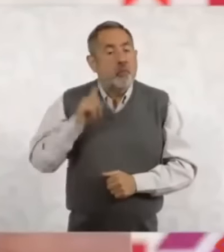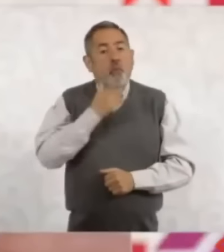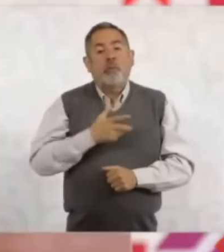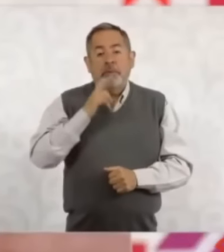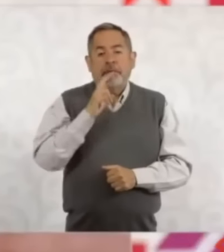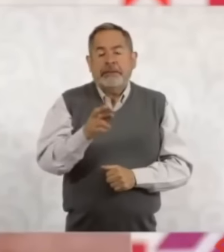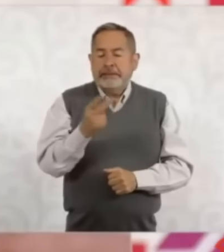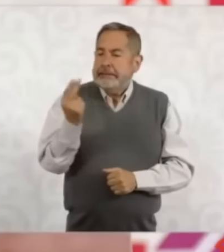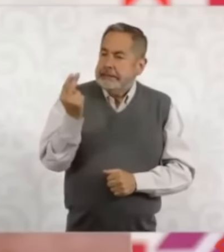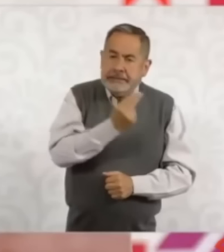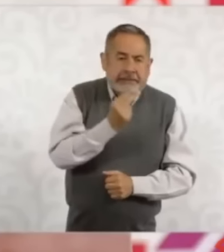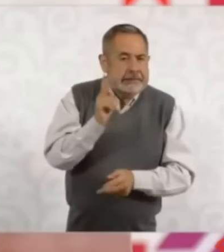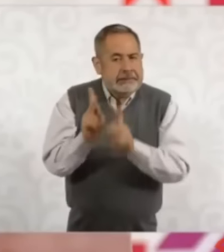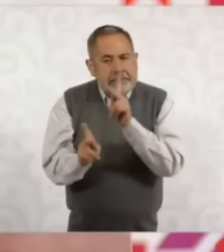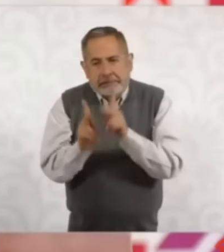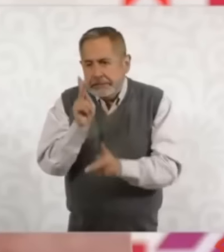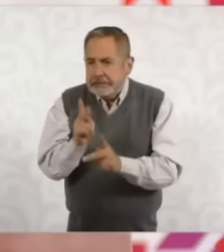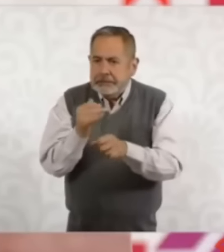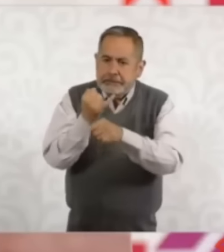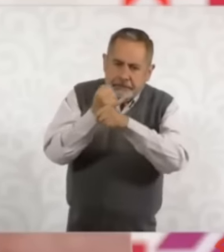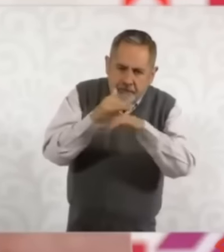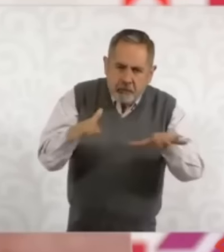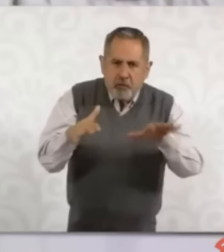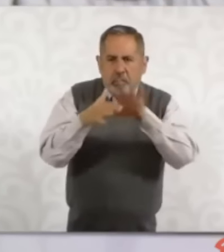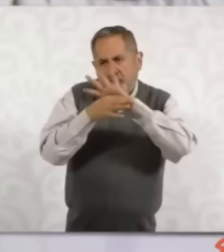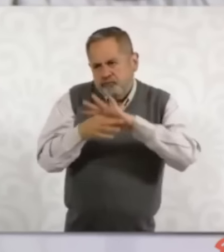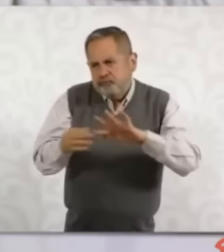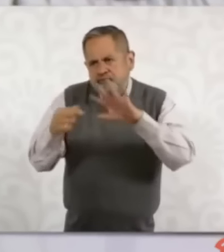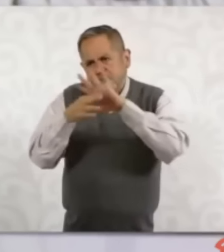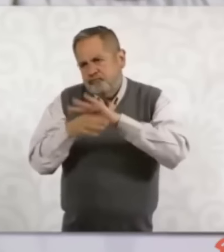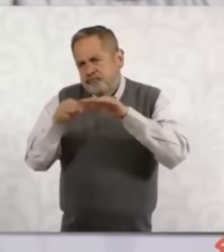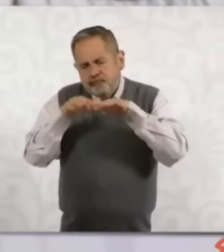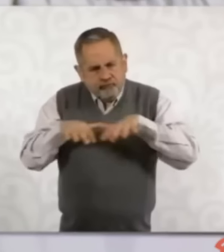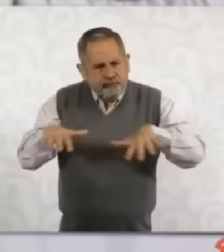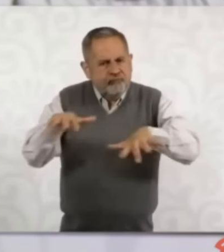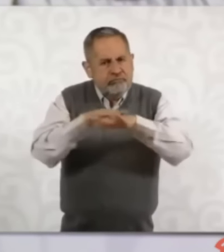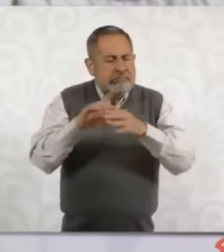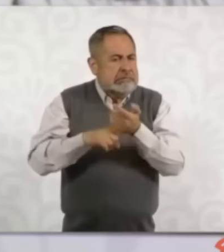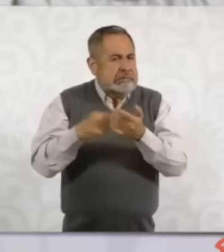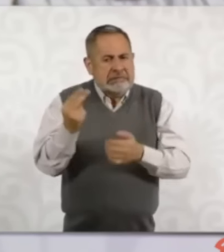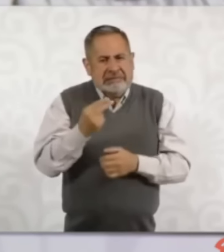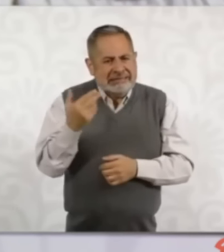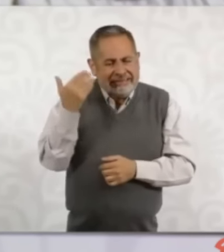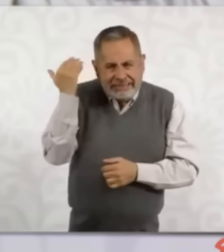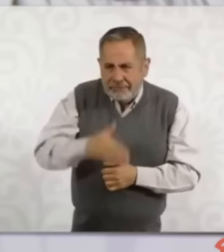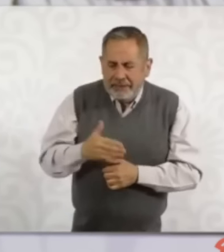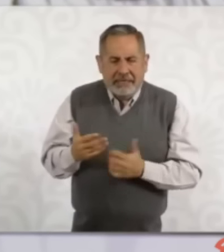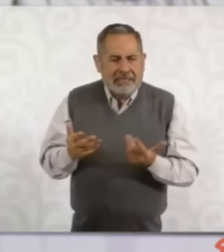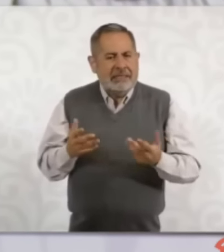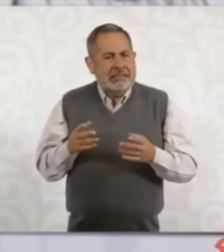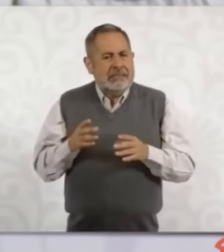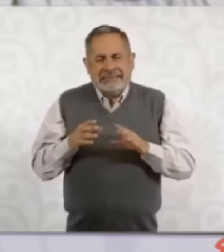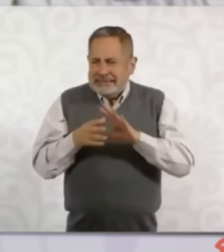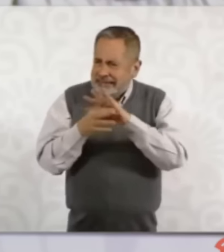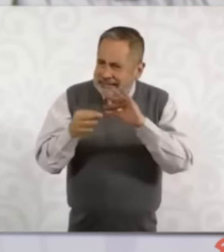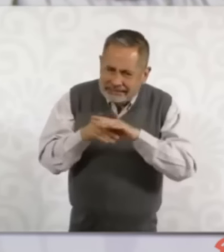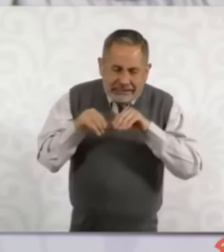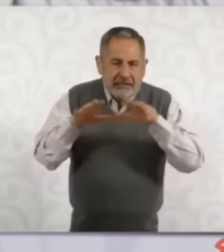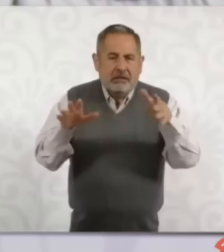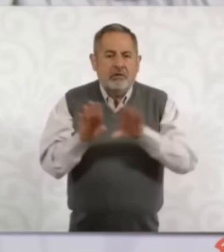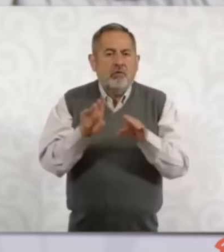informando, es la mejor manera. Que todas y todos sepamos los riesgos que tiene